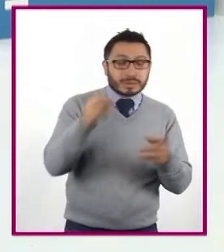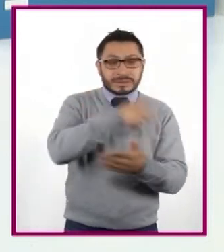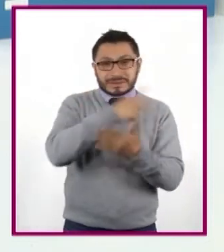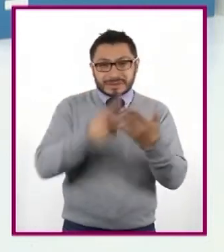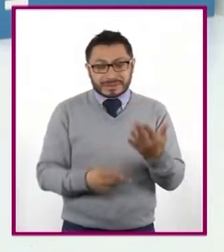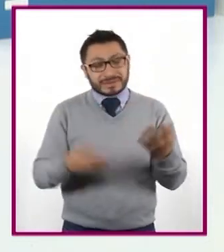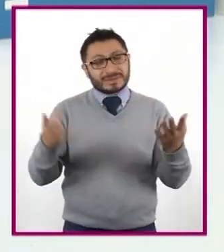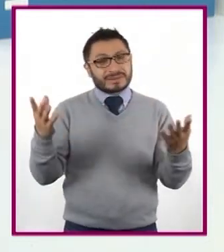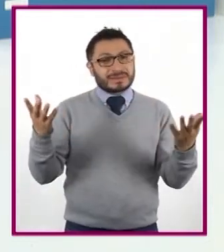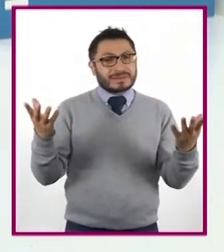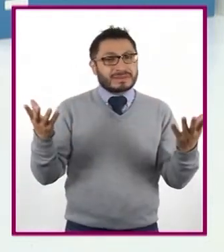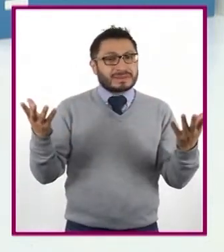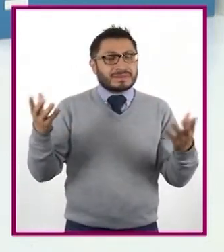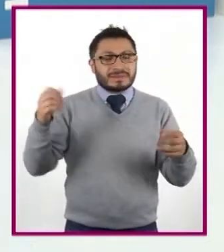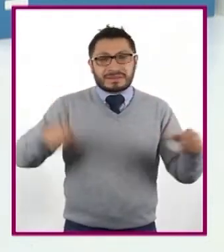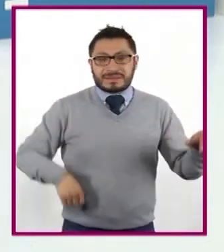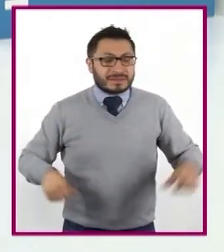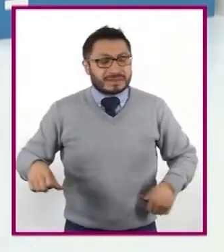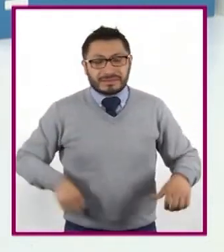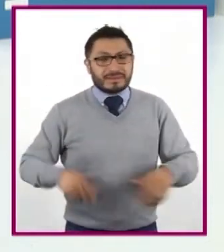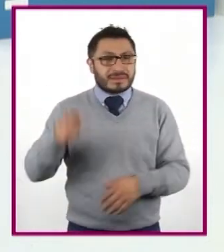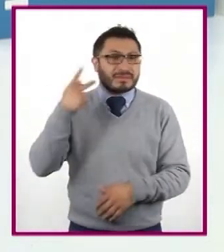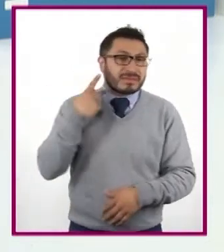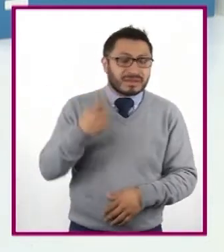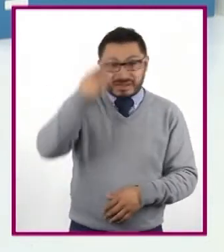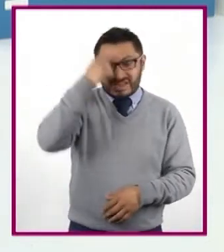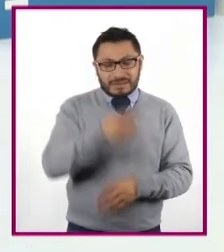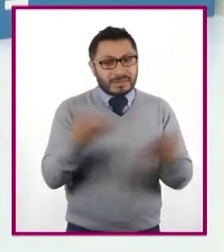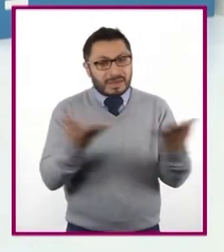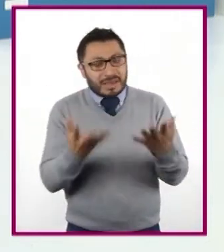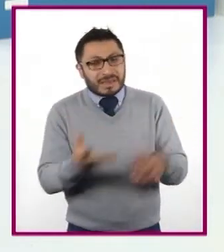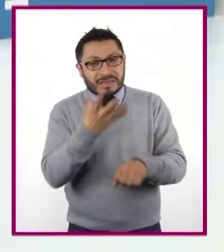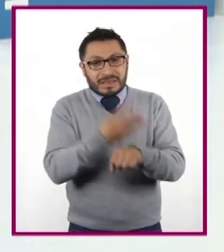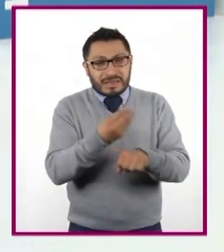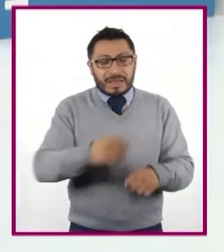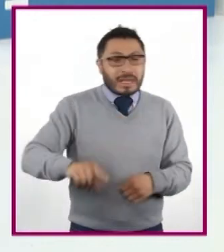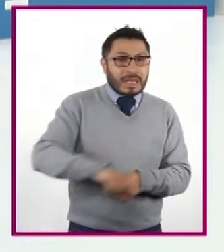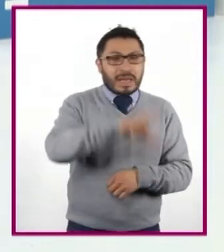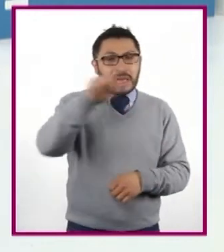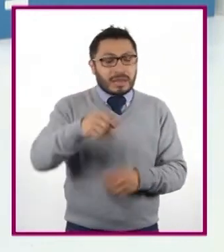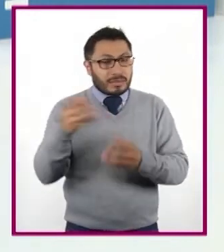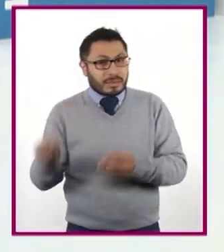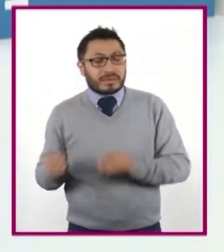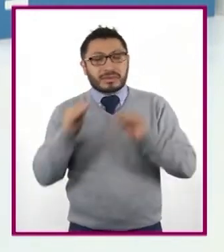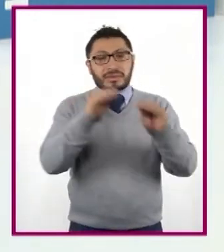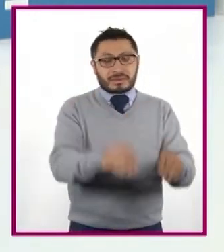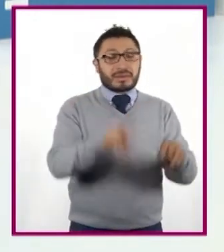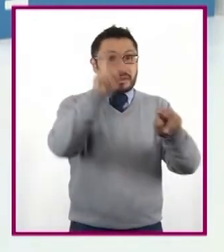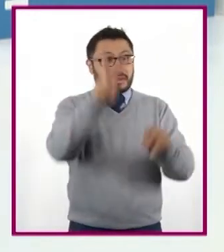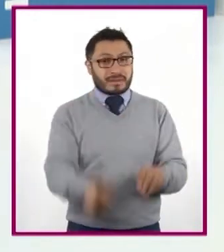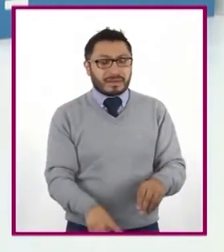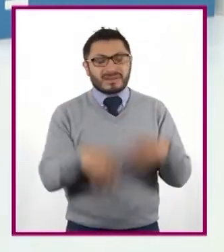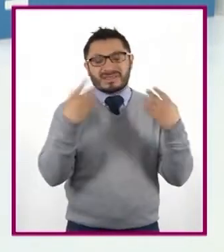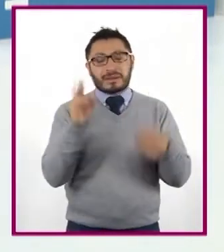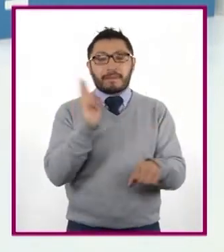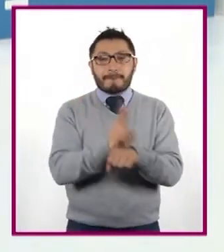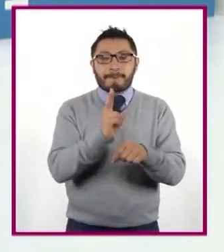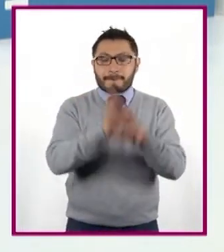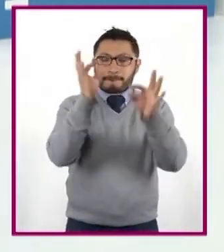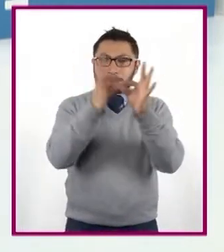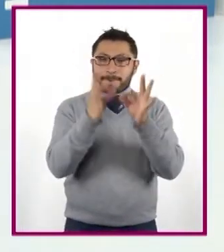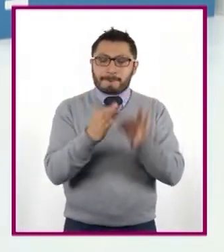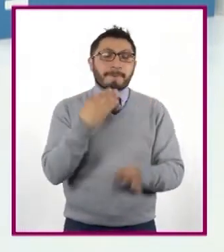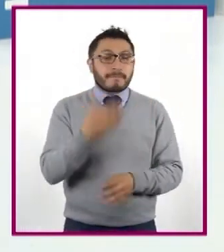las acciones políticas que se pueden realizar y después llevarlas a cabo, vigilar que se cumplan